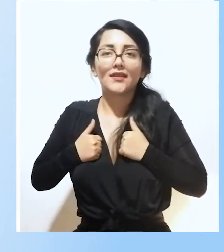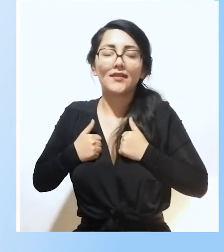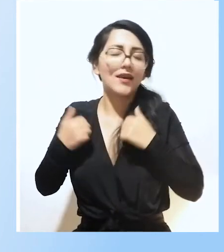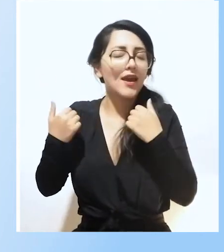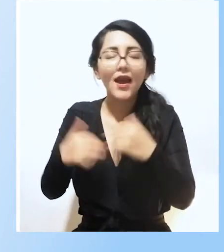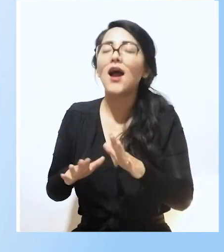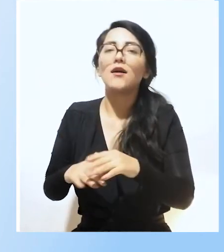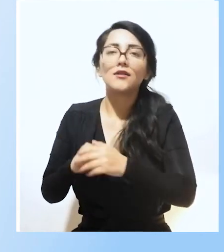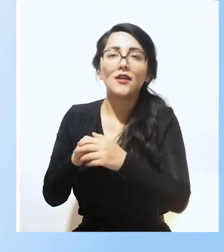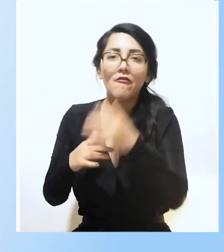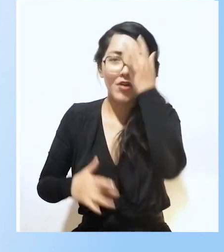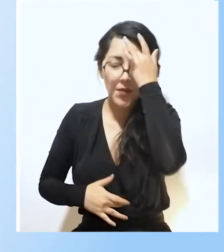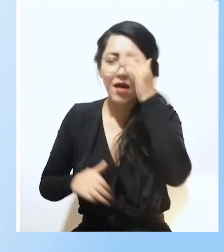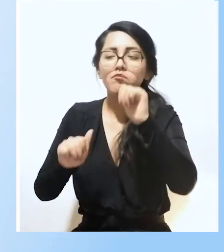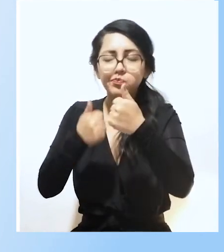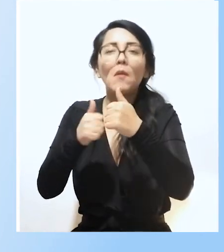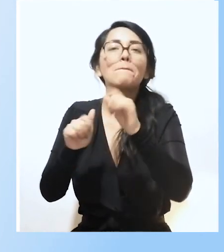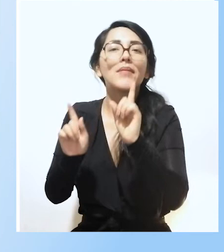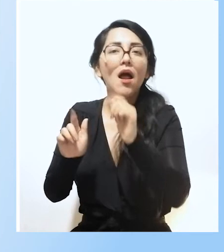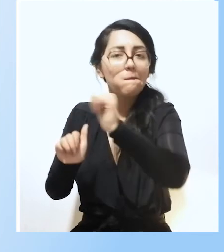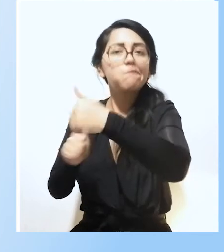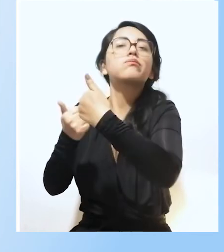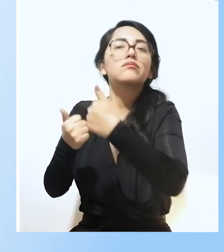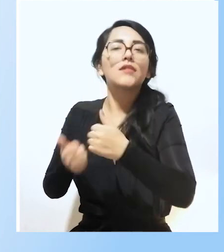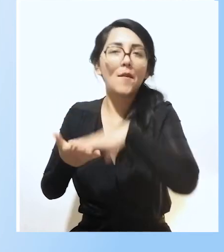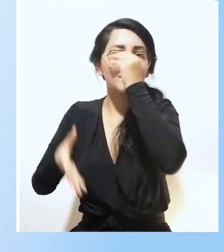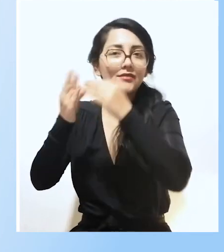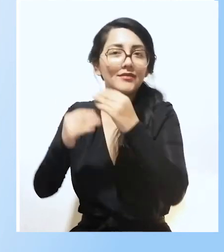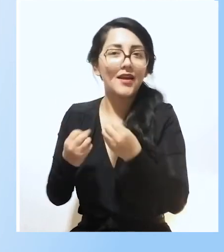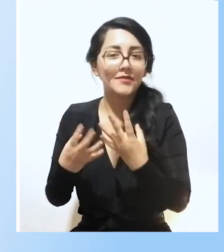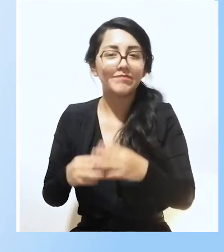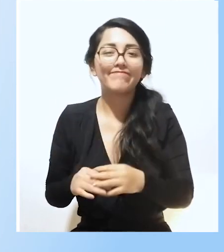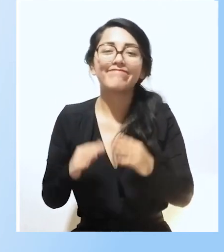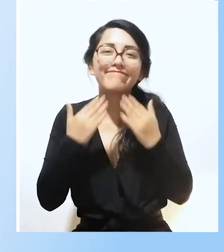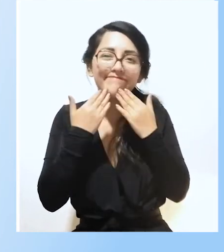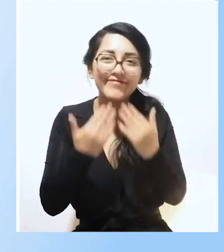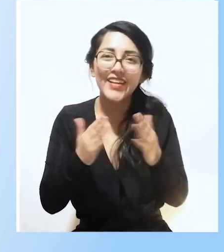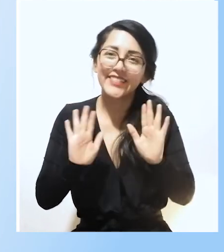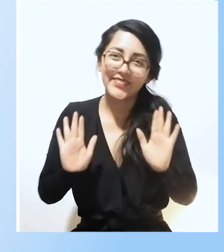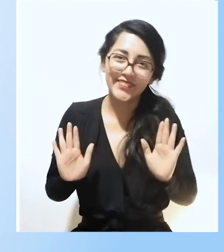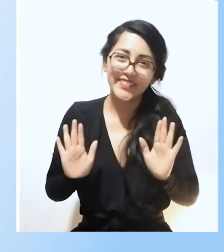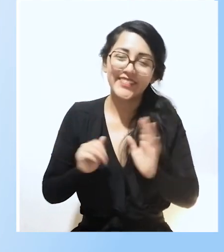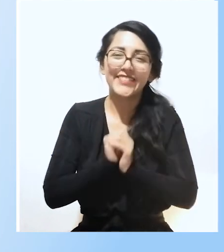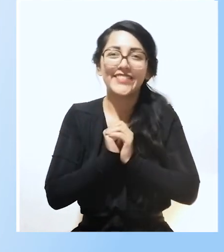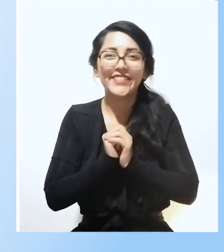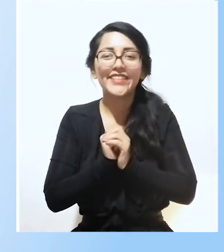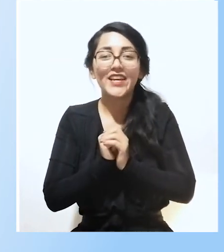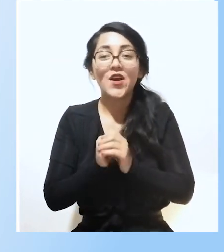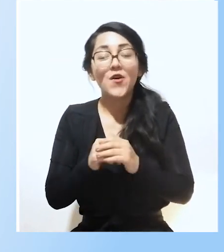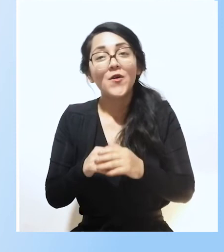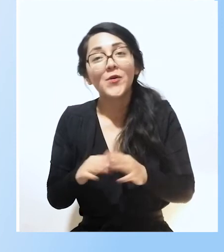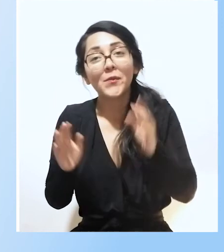enfermedad. Y yo, todo lo que quería comentaros, lo he dicho hasta aquí. Espero que os